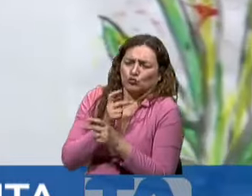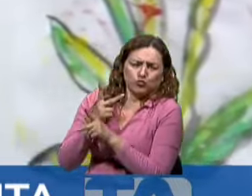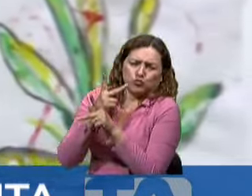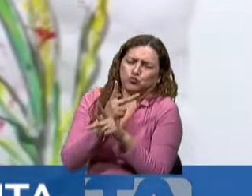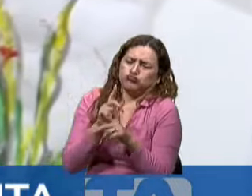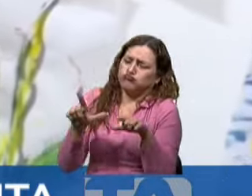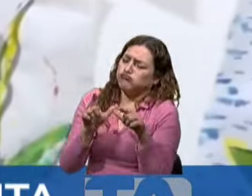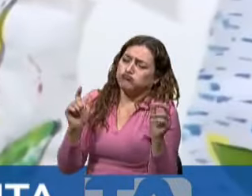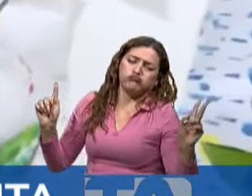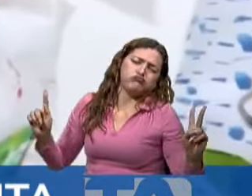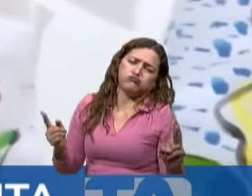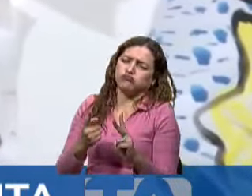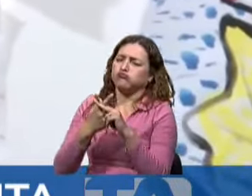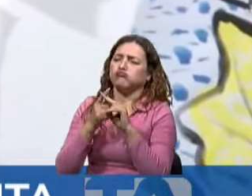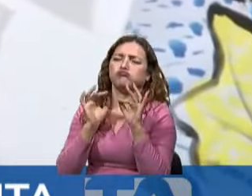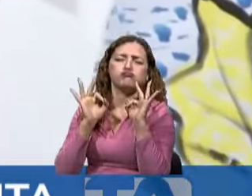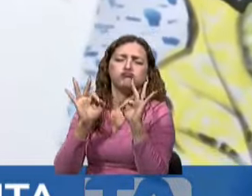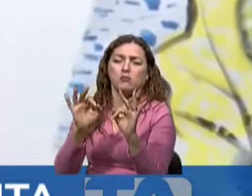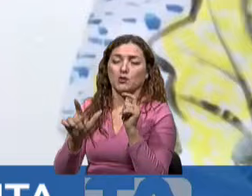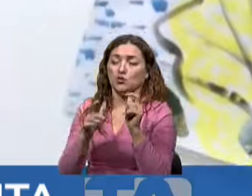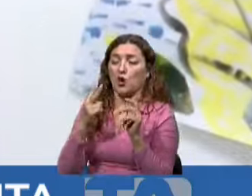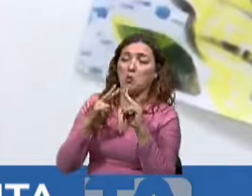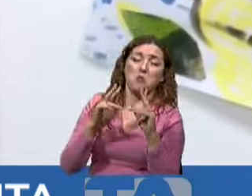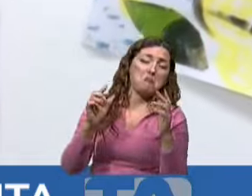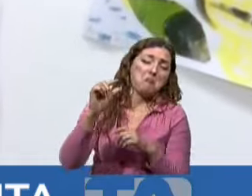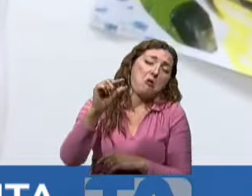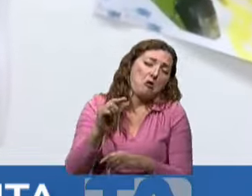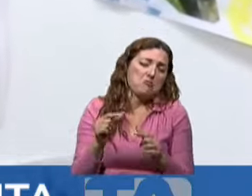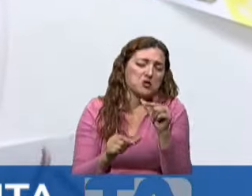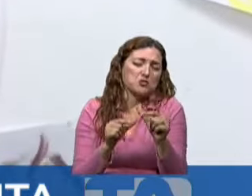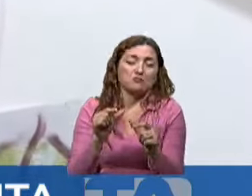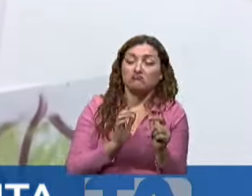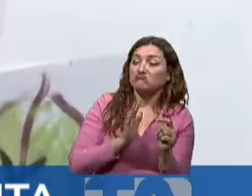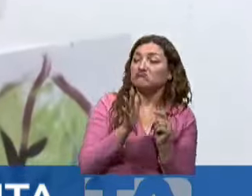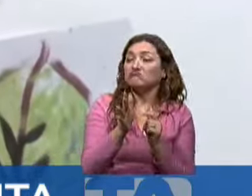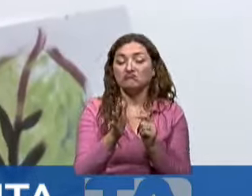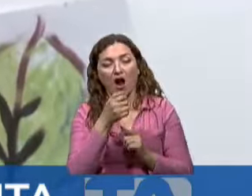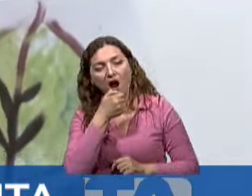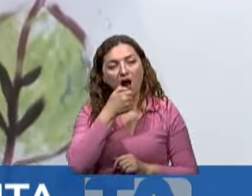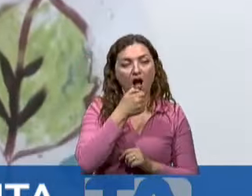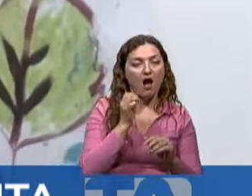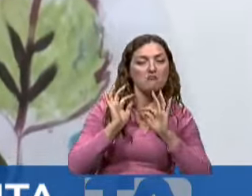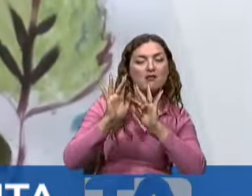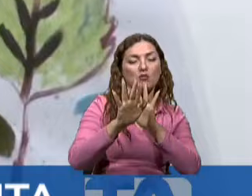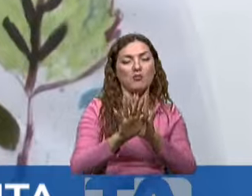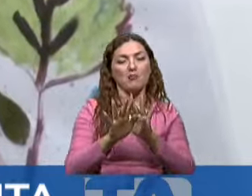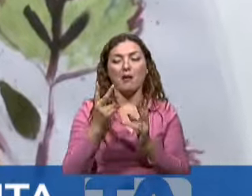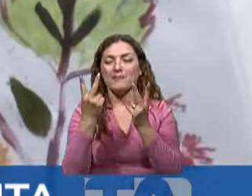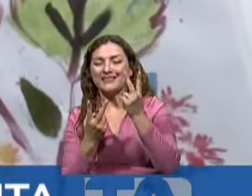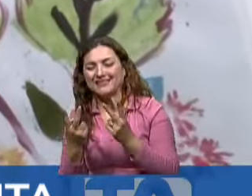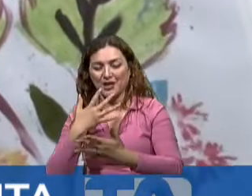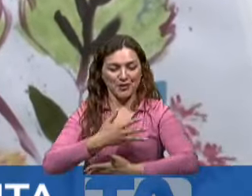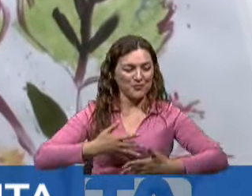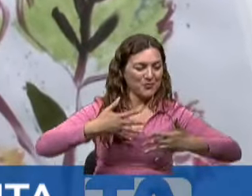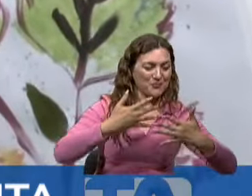lugar maravilloso donde muy poca gente conoce, solamente vienen a los conciertos y no se han dado una vuelta tan maravillosa